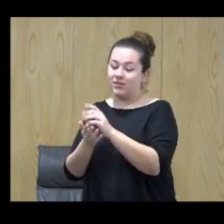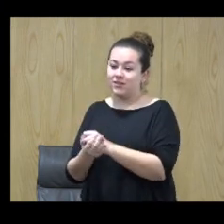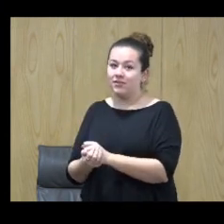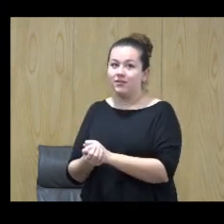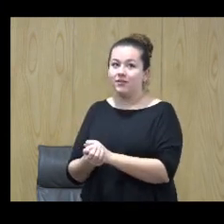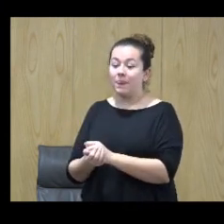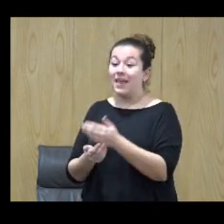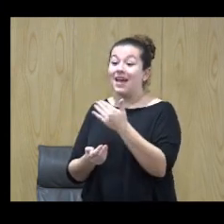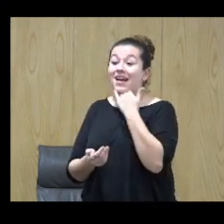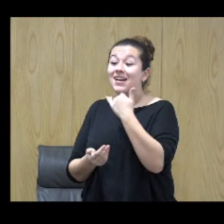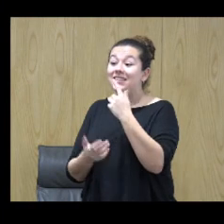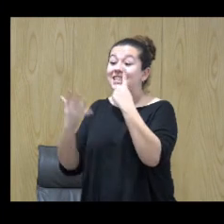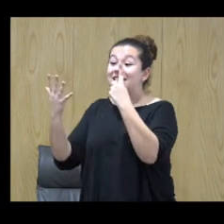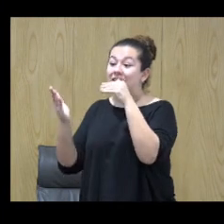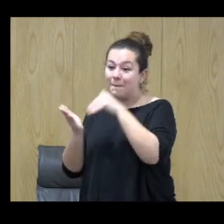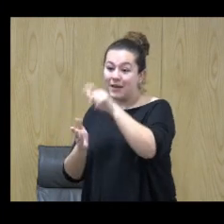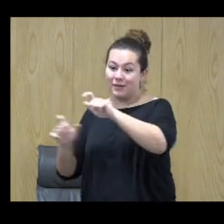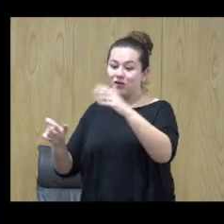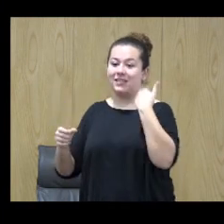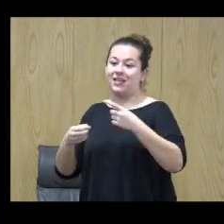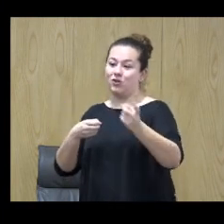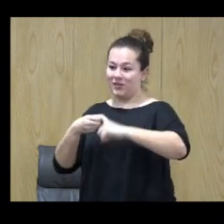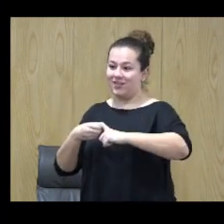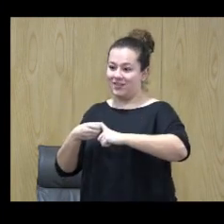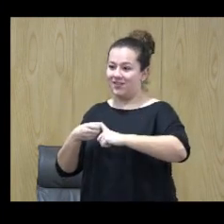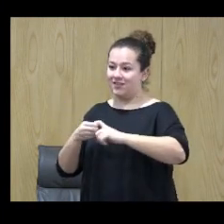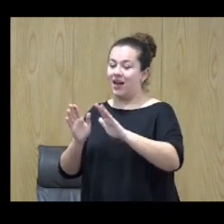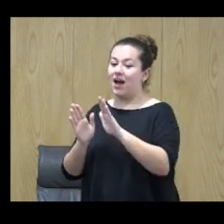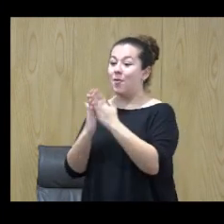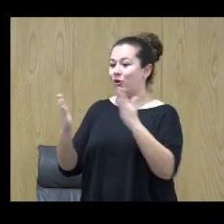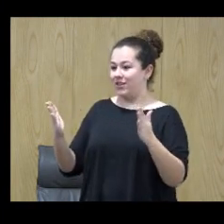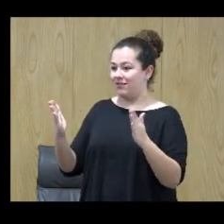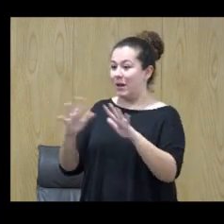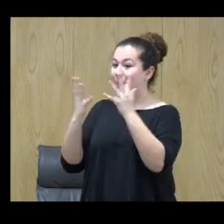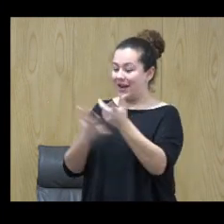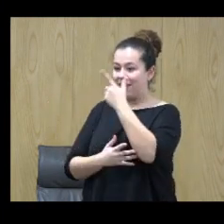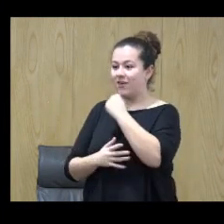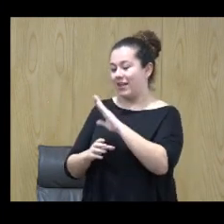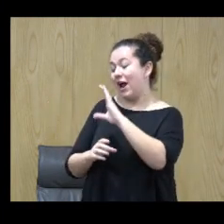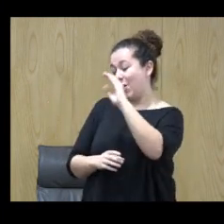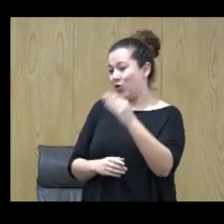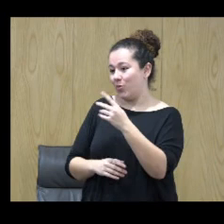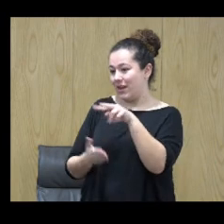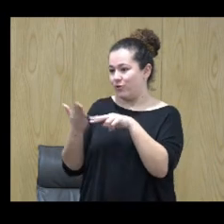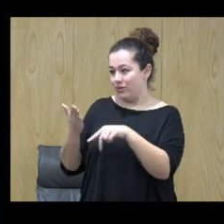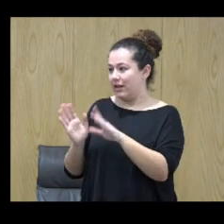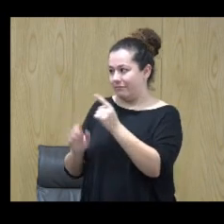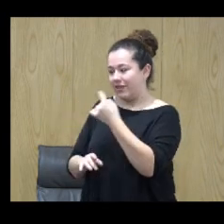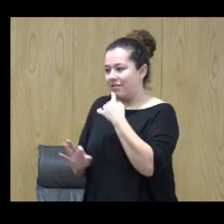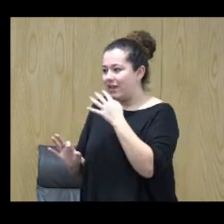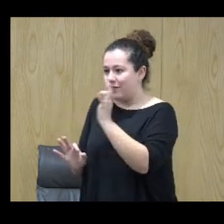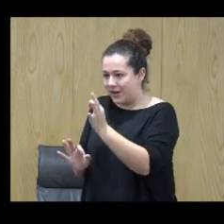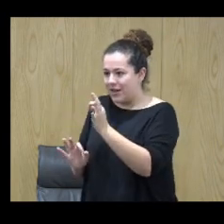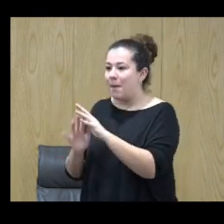casi 6.000 personas suscritas al boletín de Planeta Fácil y al Club de Lectura. Es decir, que es verdad que el Planeta Fácil